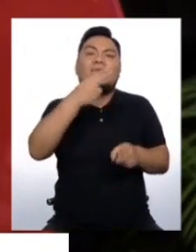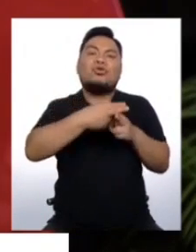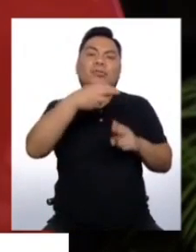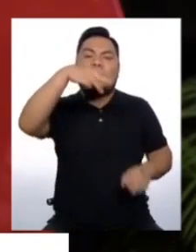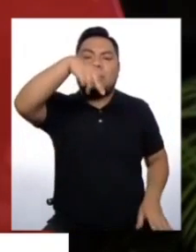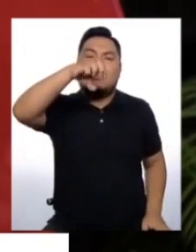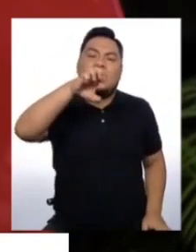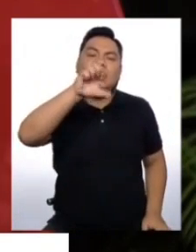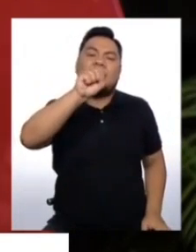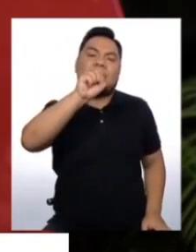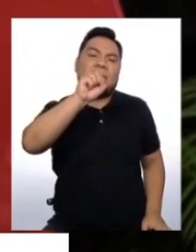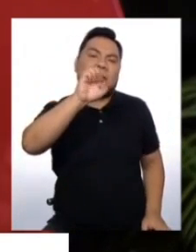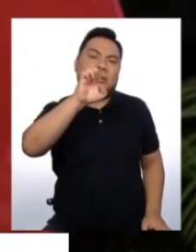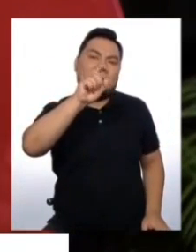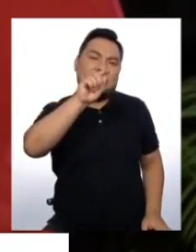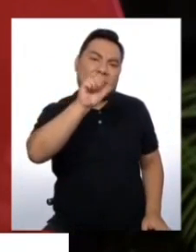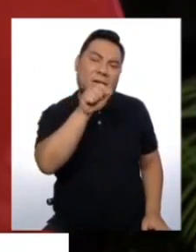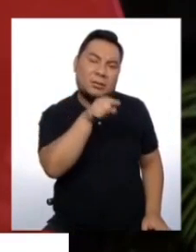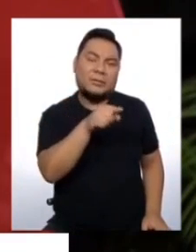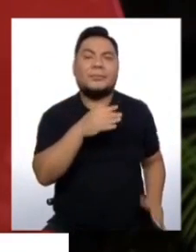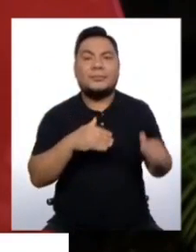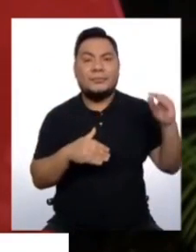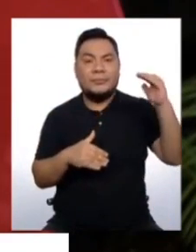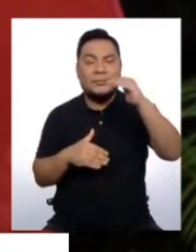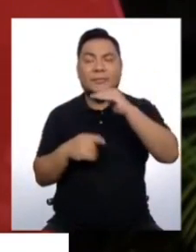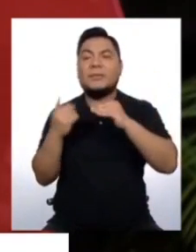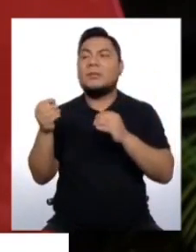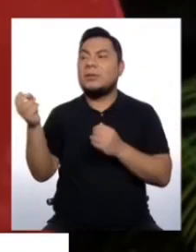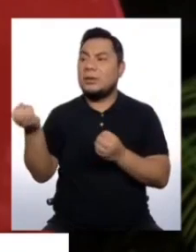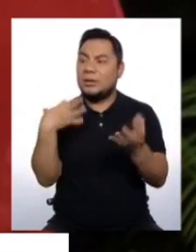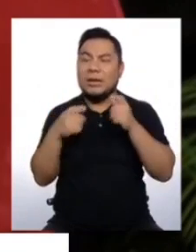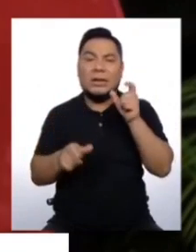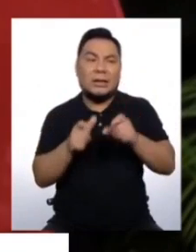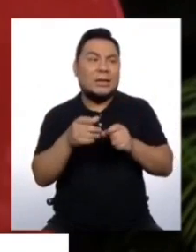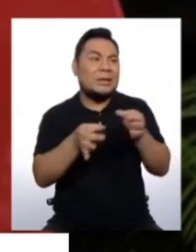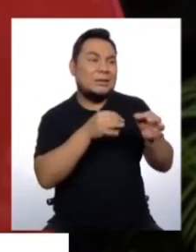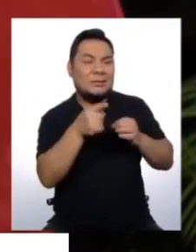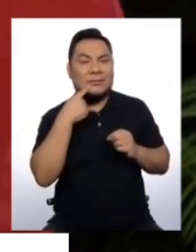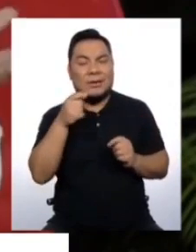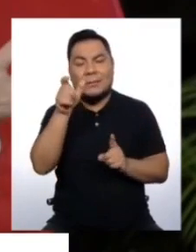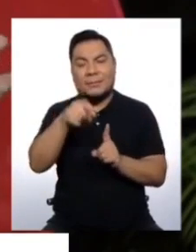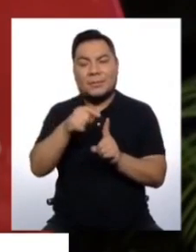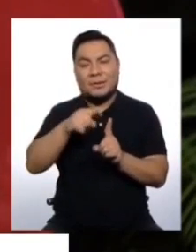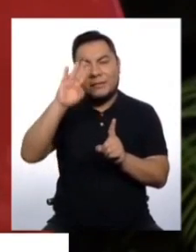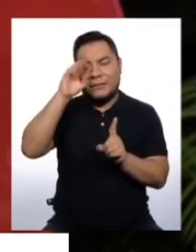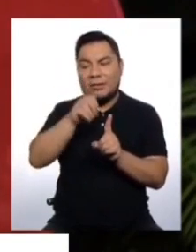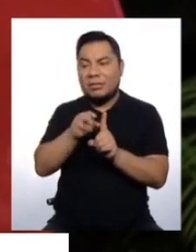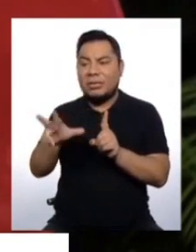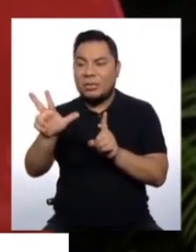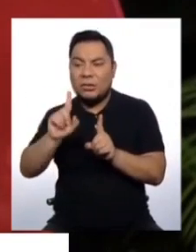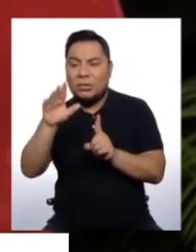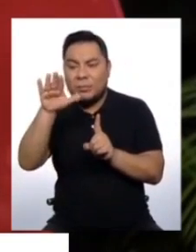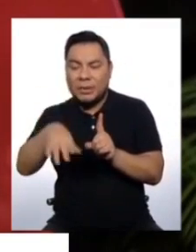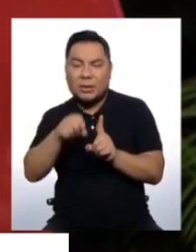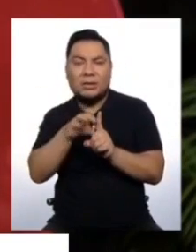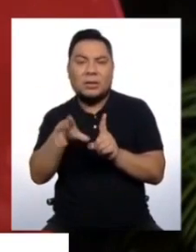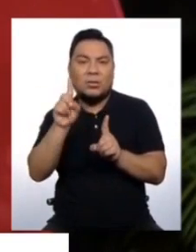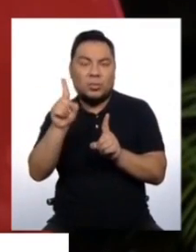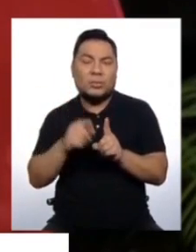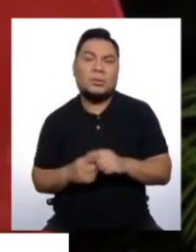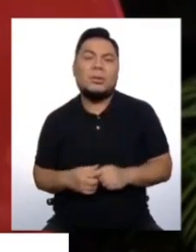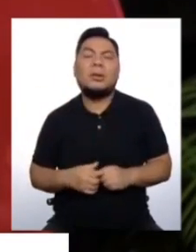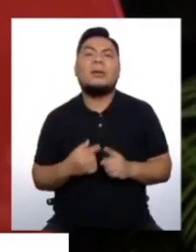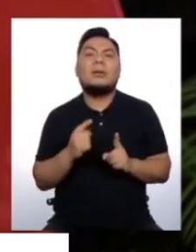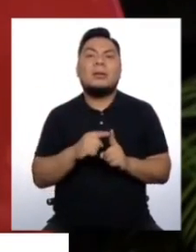R es más o menos como uno, que eso es lo que han explicado. Obviamente la gente que ha estudiado y es experta en el tema dice, el R en el